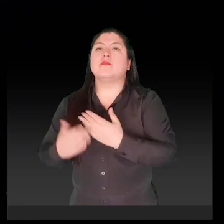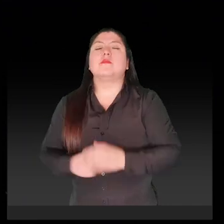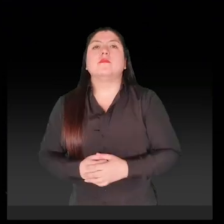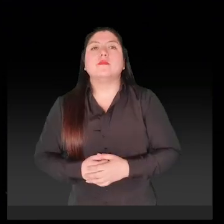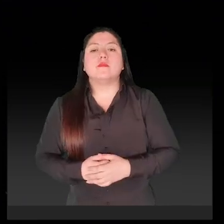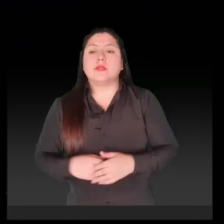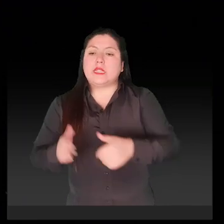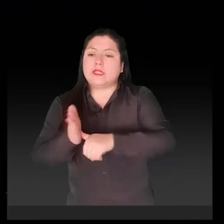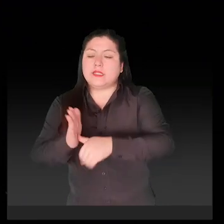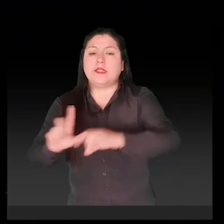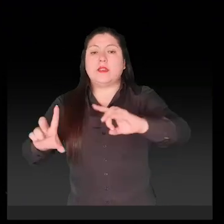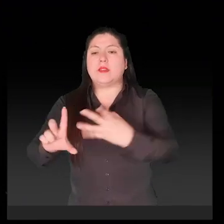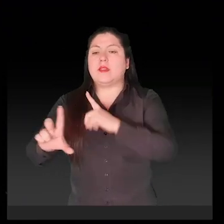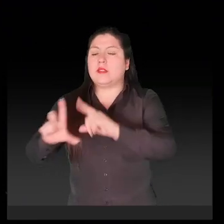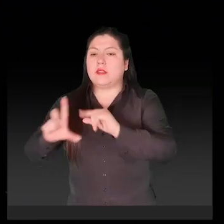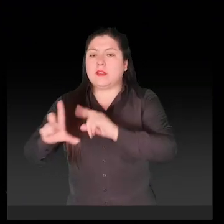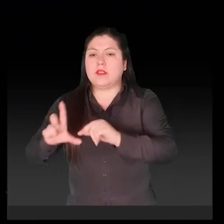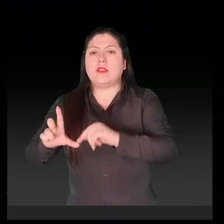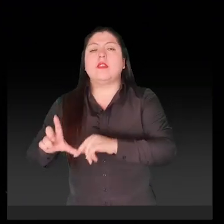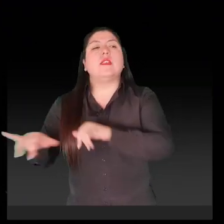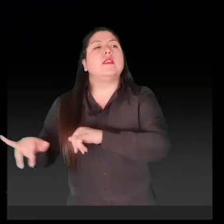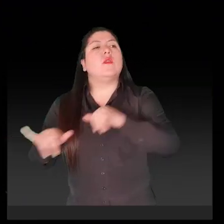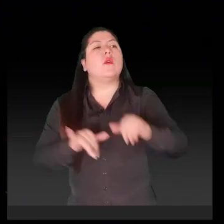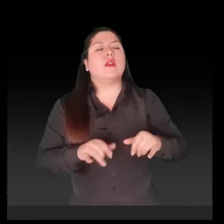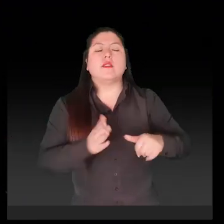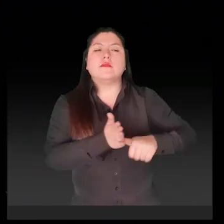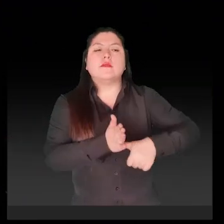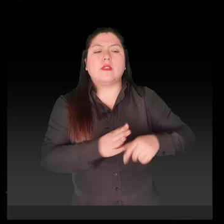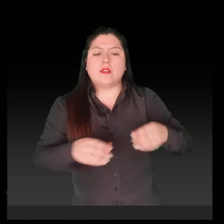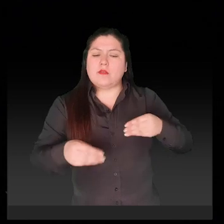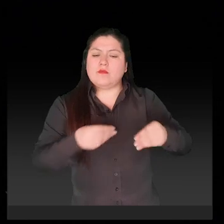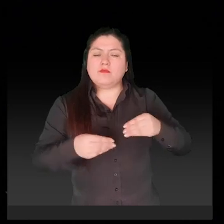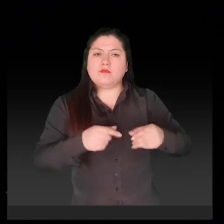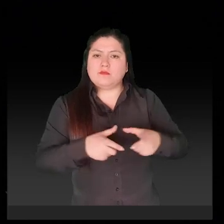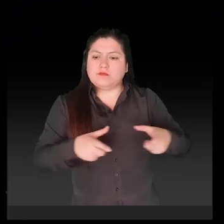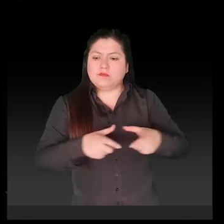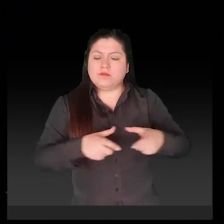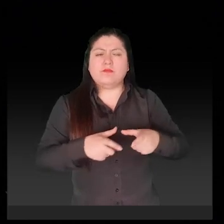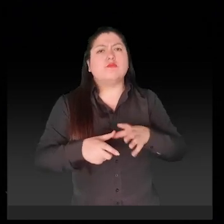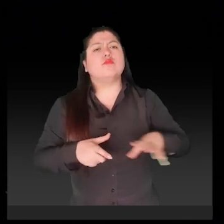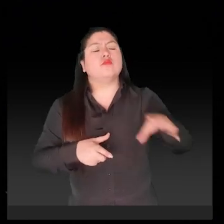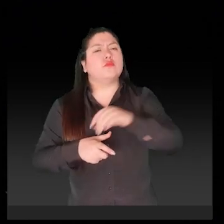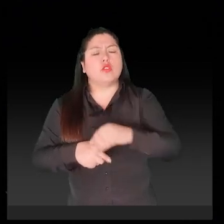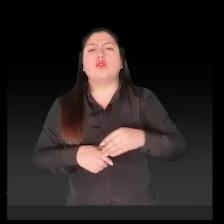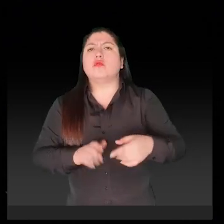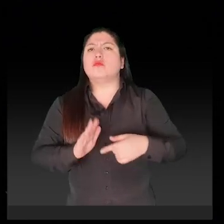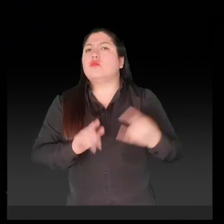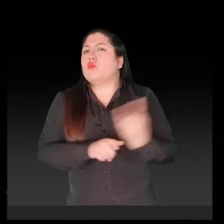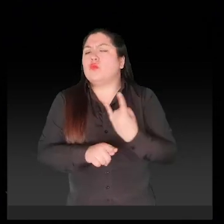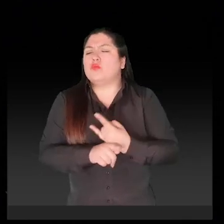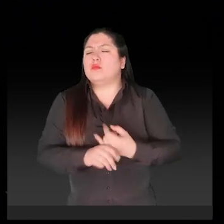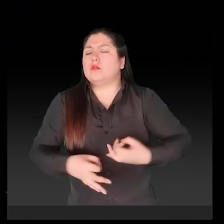Gracias, señor registrador. Muy buenas noches. Nuestra cédula digital es el equivalente funcional de la cédula física